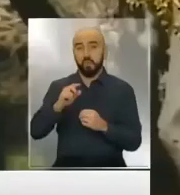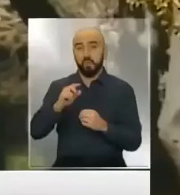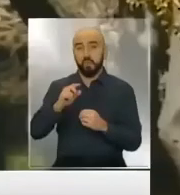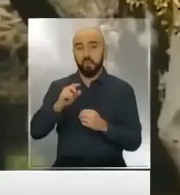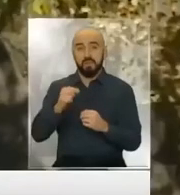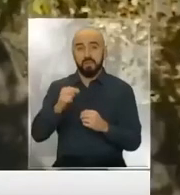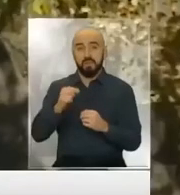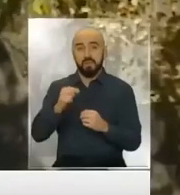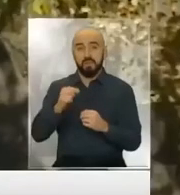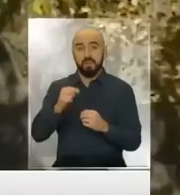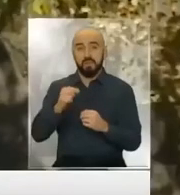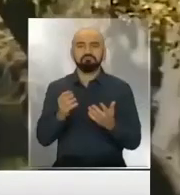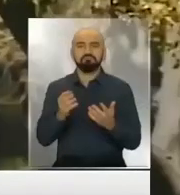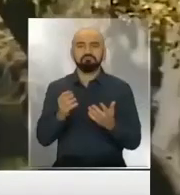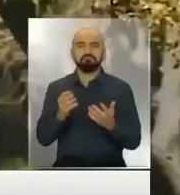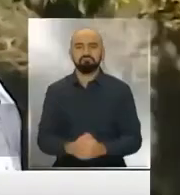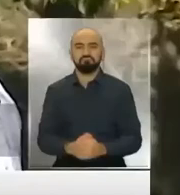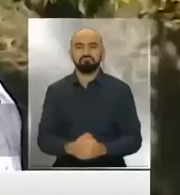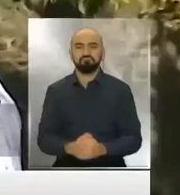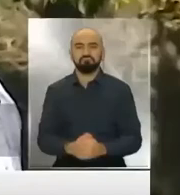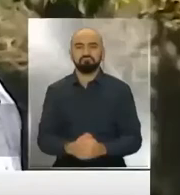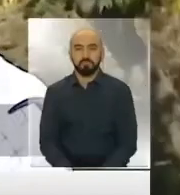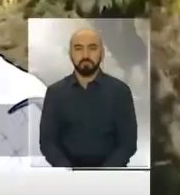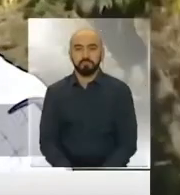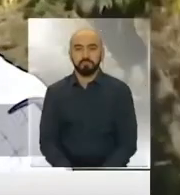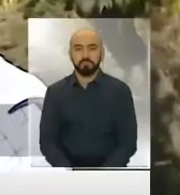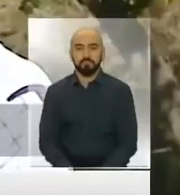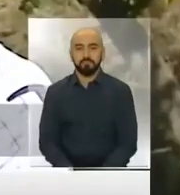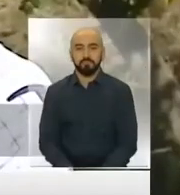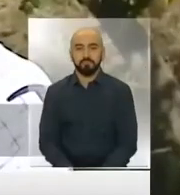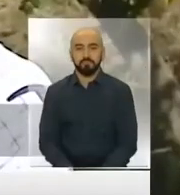Claro. ¿No anda muy complicado con la cuarentena?